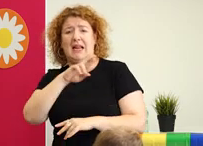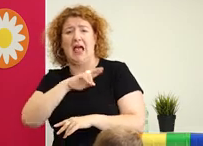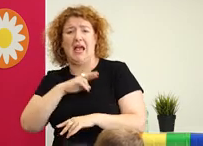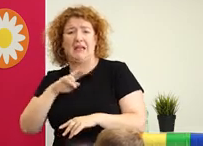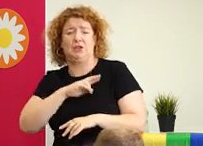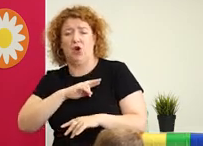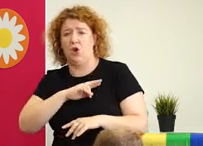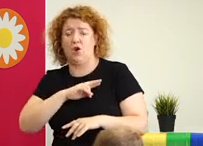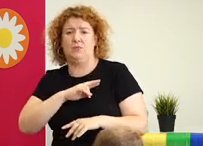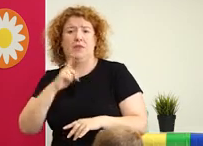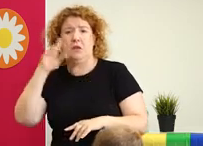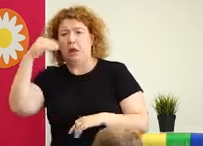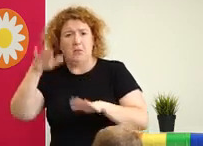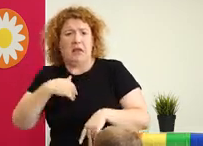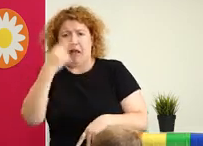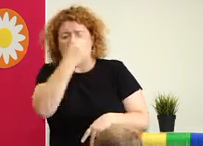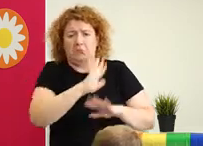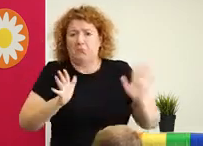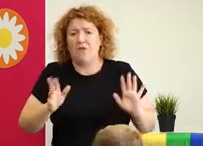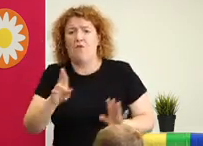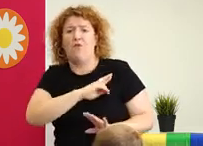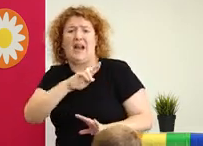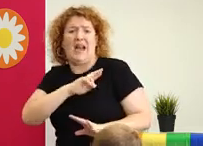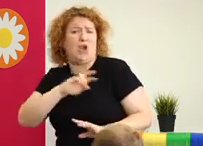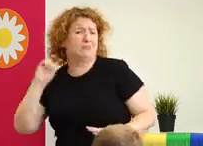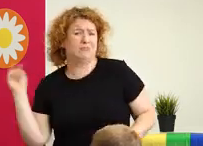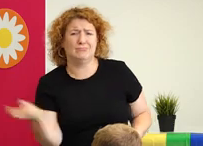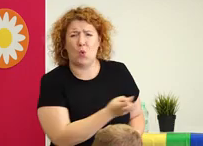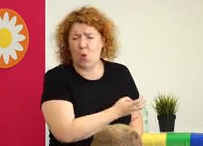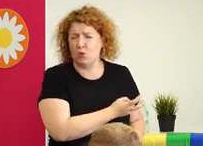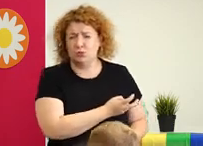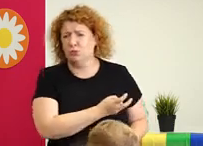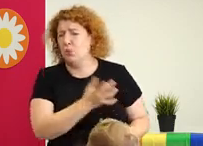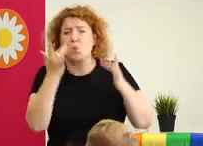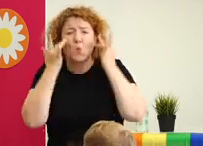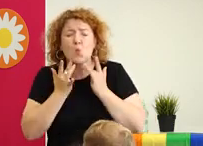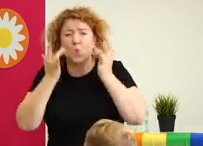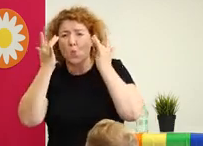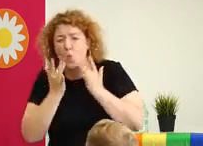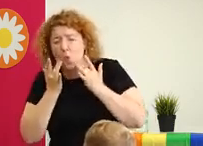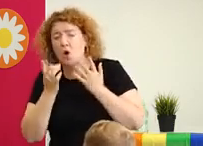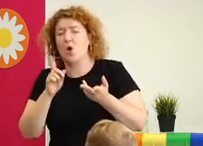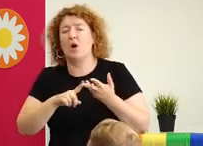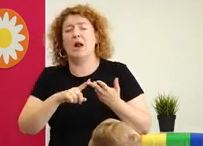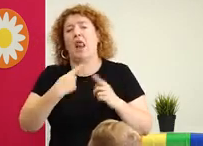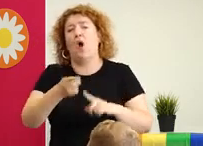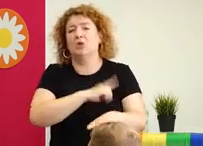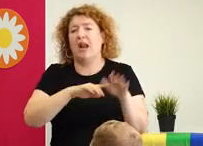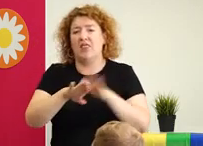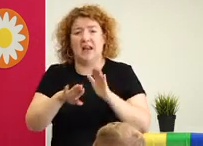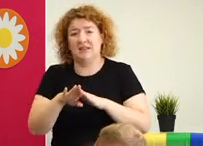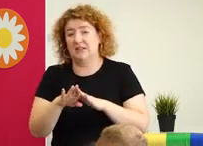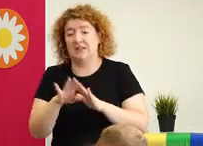hemos ganado. Y desde aquí os digo, de verdad, desde la convicción, podrán ganar batalla, pero esta guerra